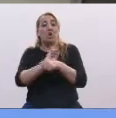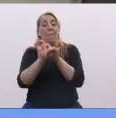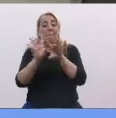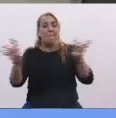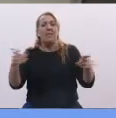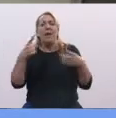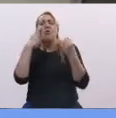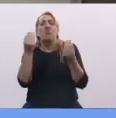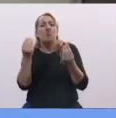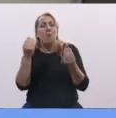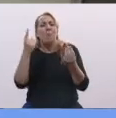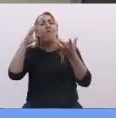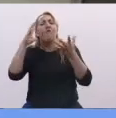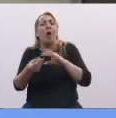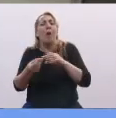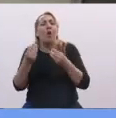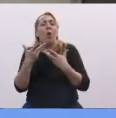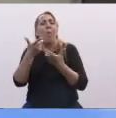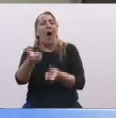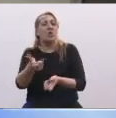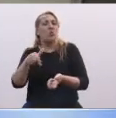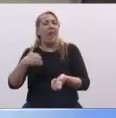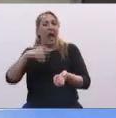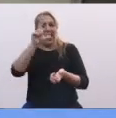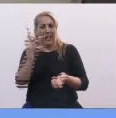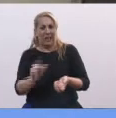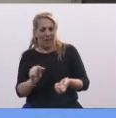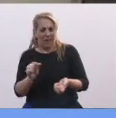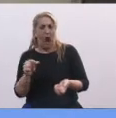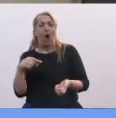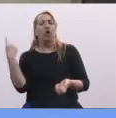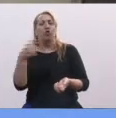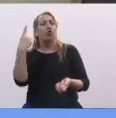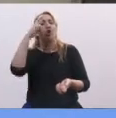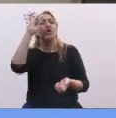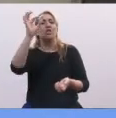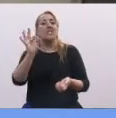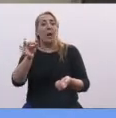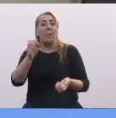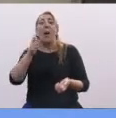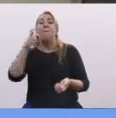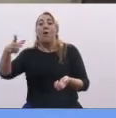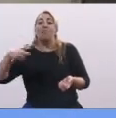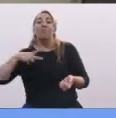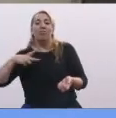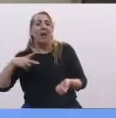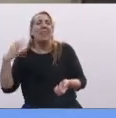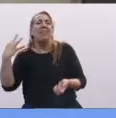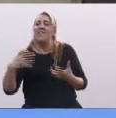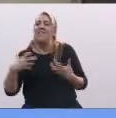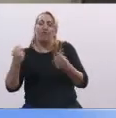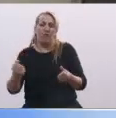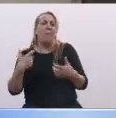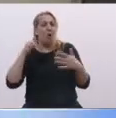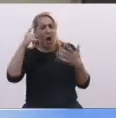cómo podíamos hacer para colaborar con el país. Todos sabemos que el que más tiene, tiene que ser un esfuerzo. Eso lo compartimos, no hay